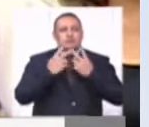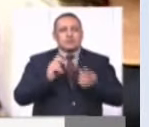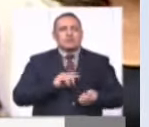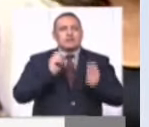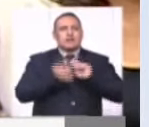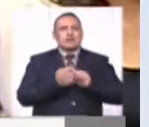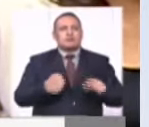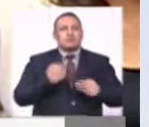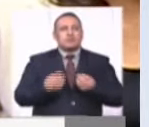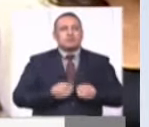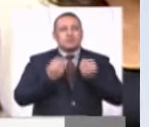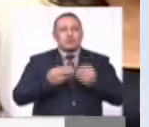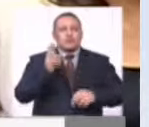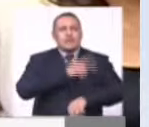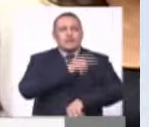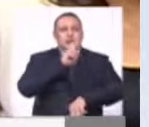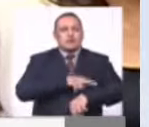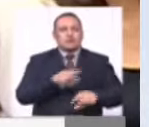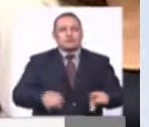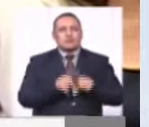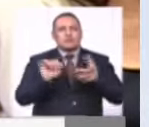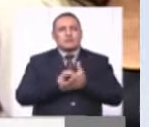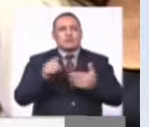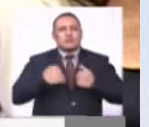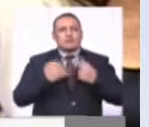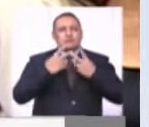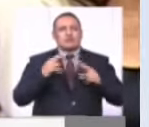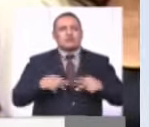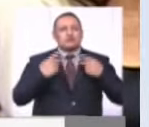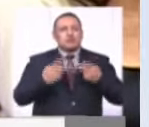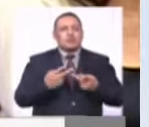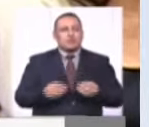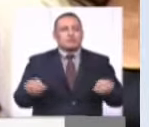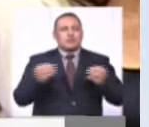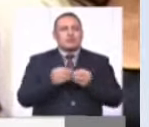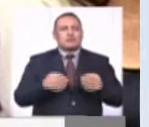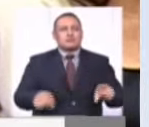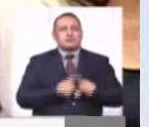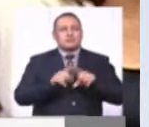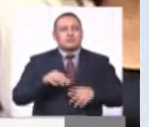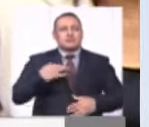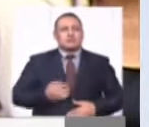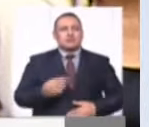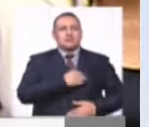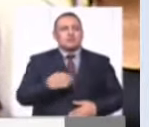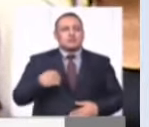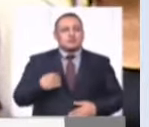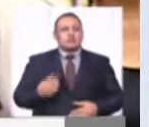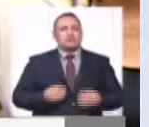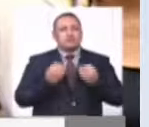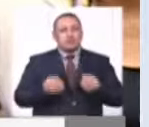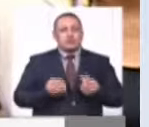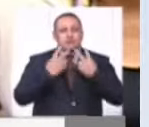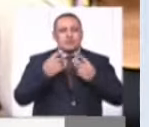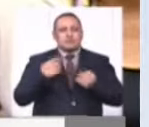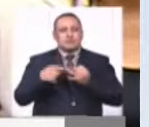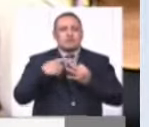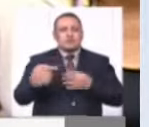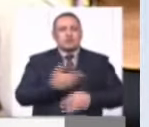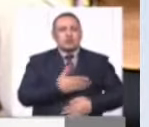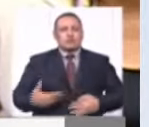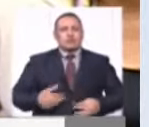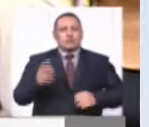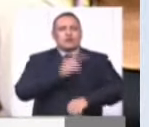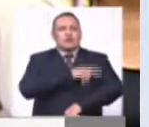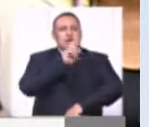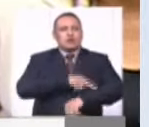revertir porque la región Ucayali cuenta con una gran potencialidad. Señor ministro de Economía, a los gobiernos locales de la